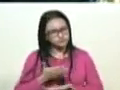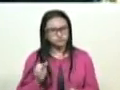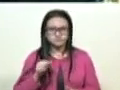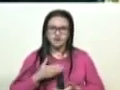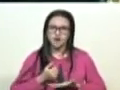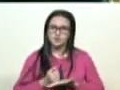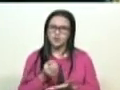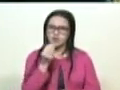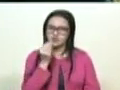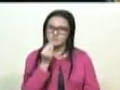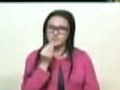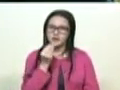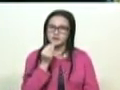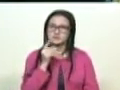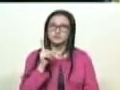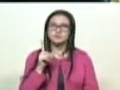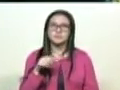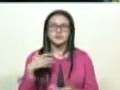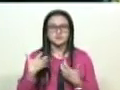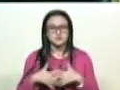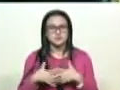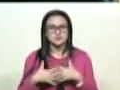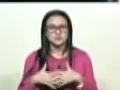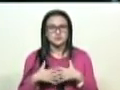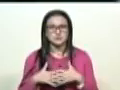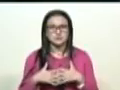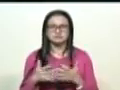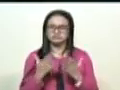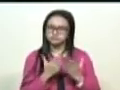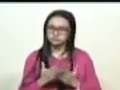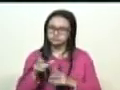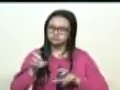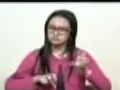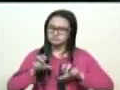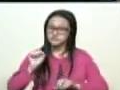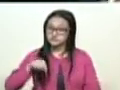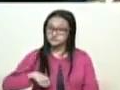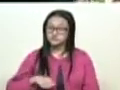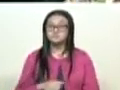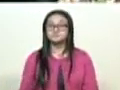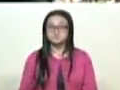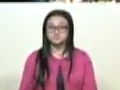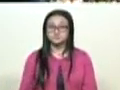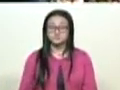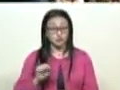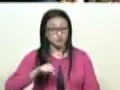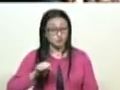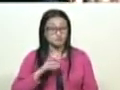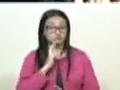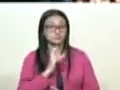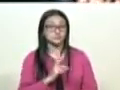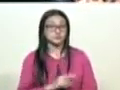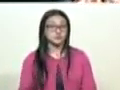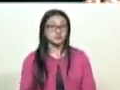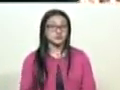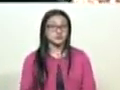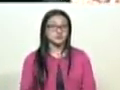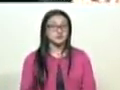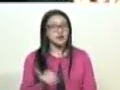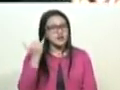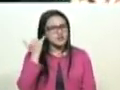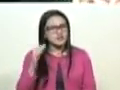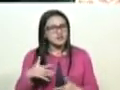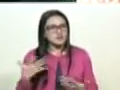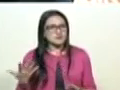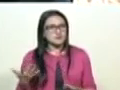con alimentos y también a la agroindustria. ¿Esto también se está estudiando, se está analizando? Sí, sí, por supuesto. La idea es, incluso